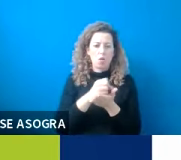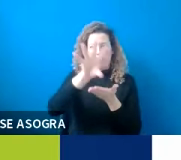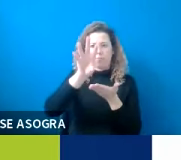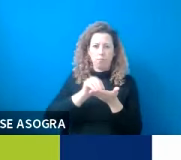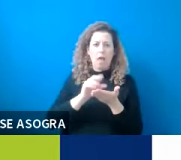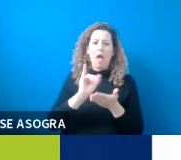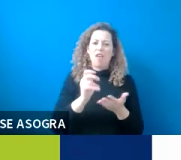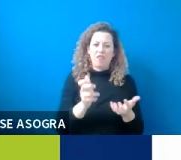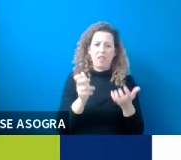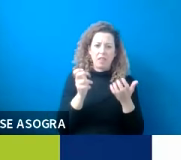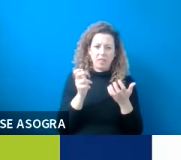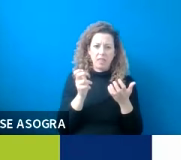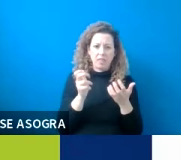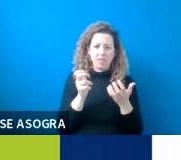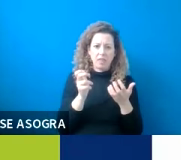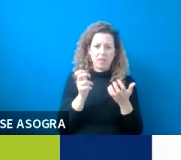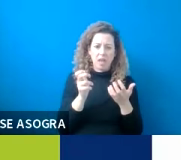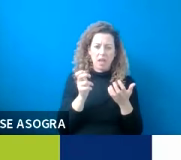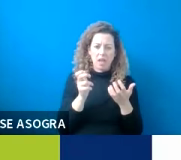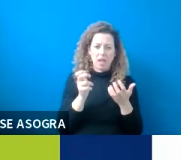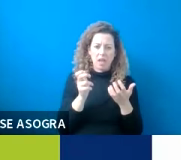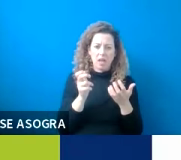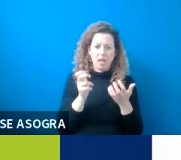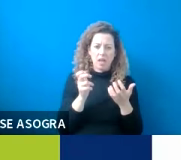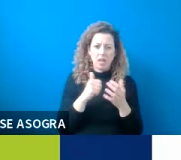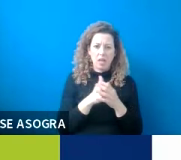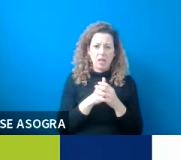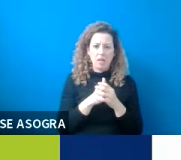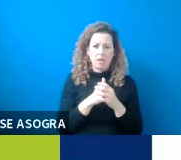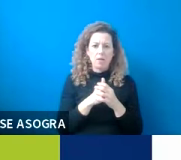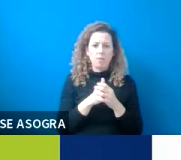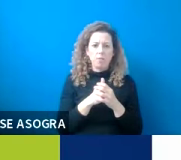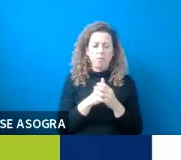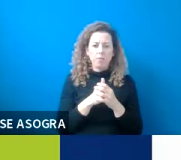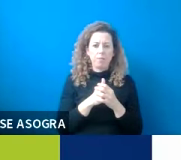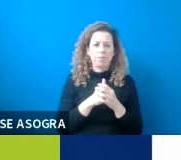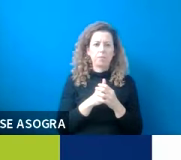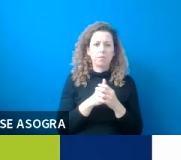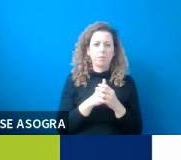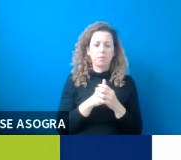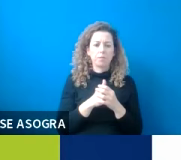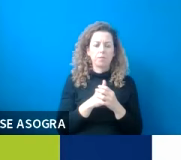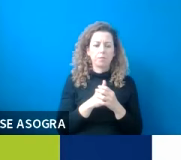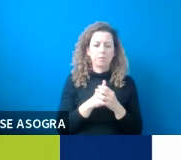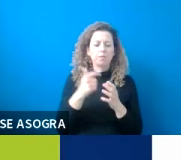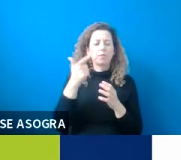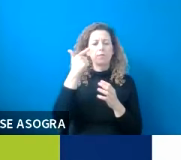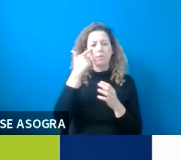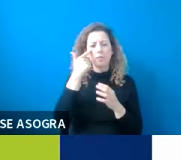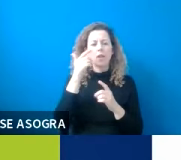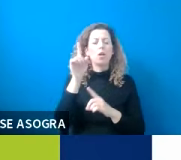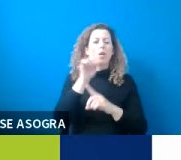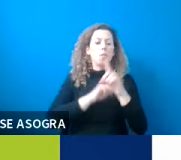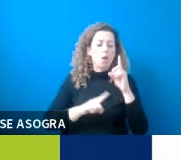esa ventaja de que en atención temprana estos conceptos de no tener solo en cuenta el síntoma, entre comillas, o la dolencia